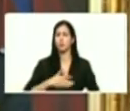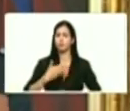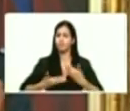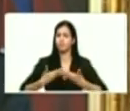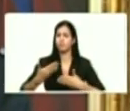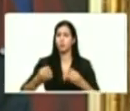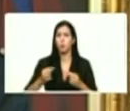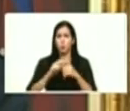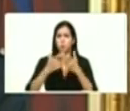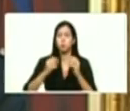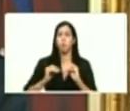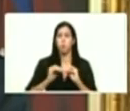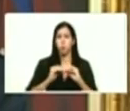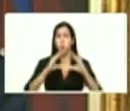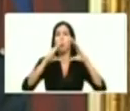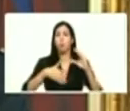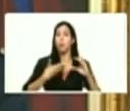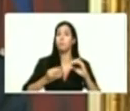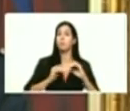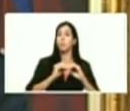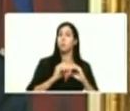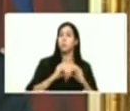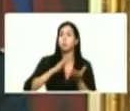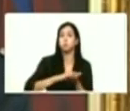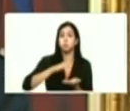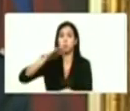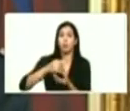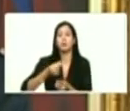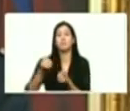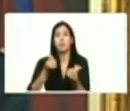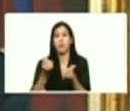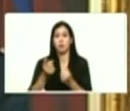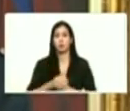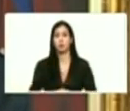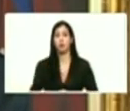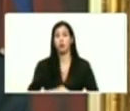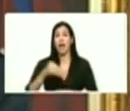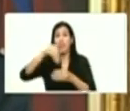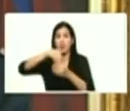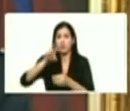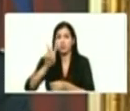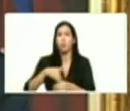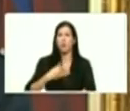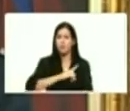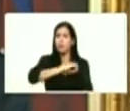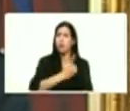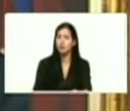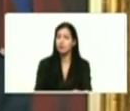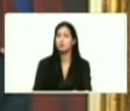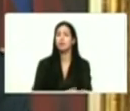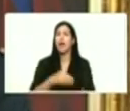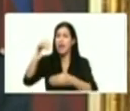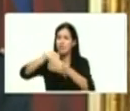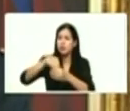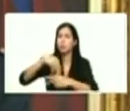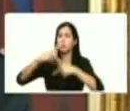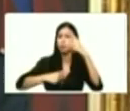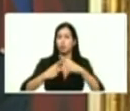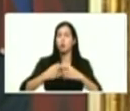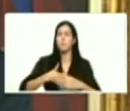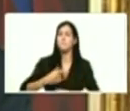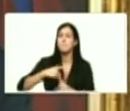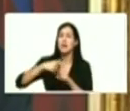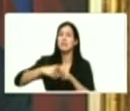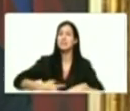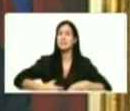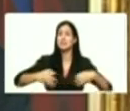la riqueza los bienes y servicios para satisfacer internamente a Venezuela y con capacidad para generar riqueza material física